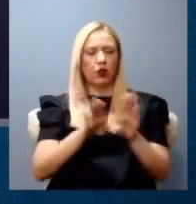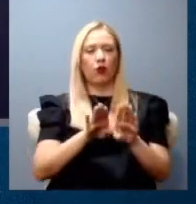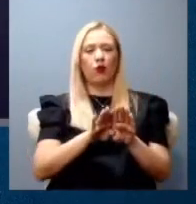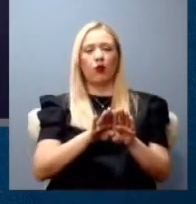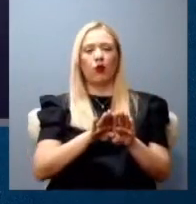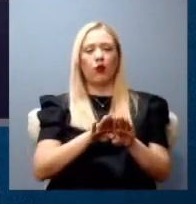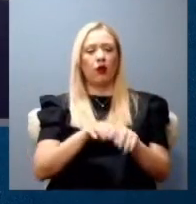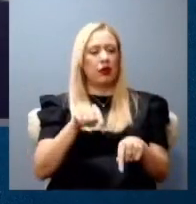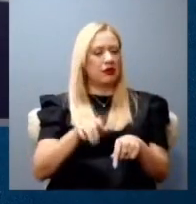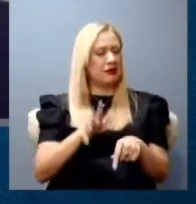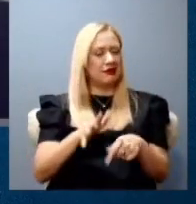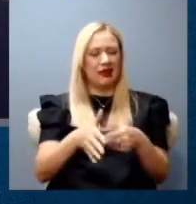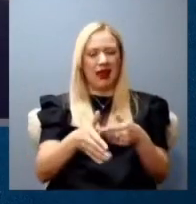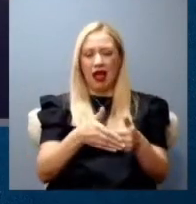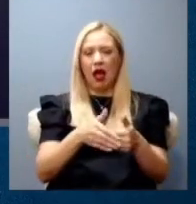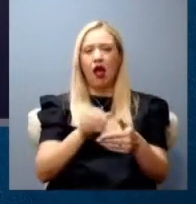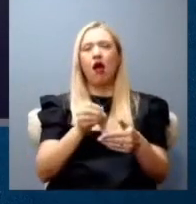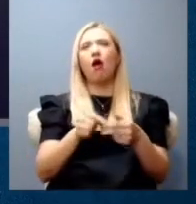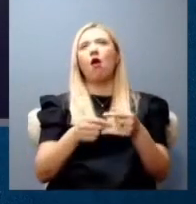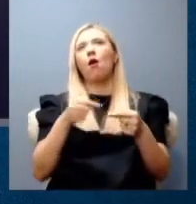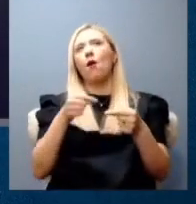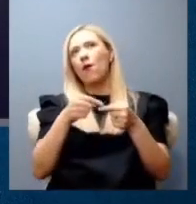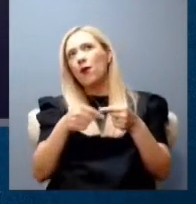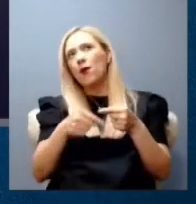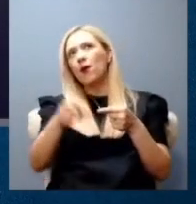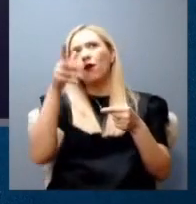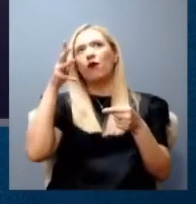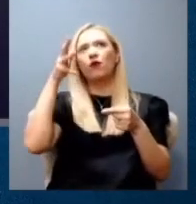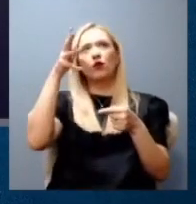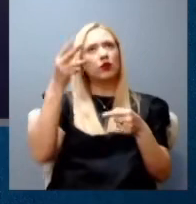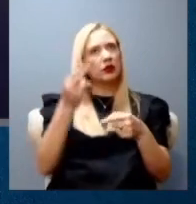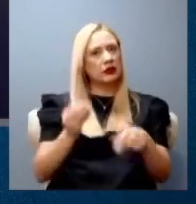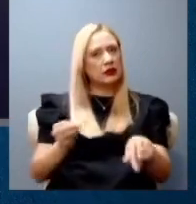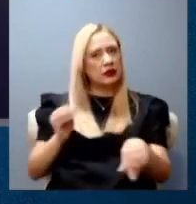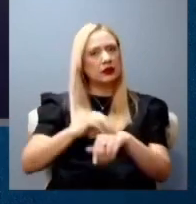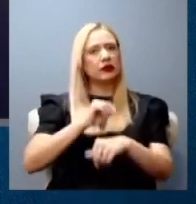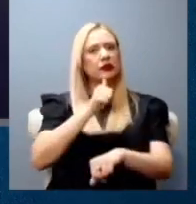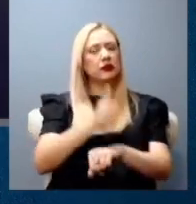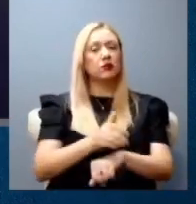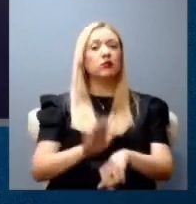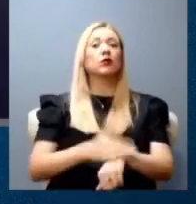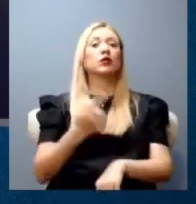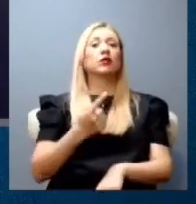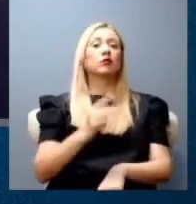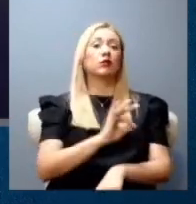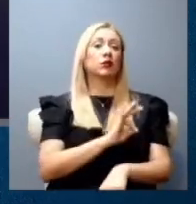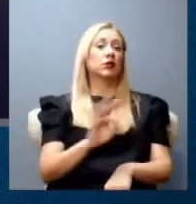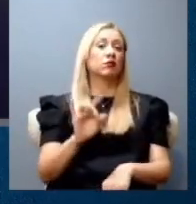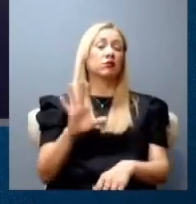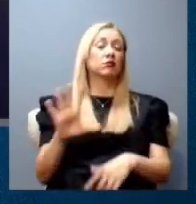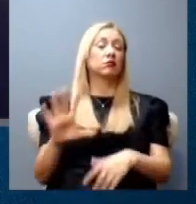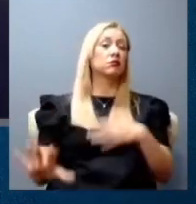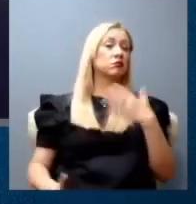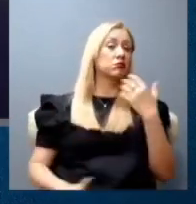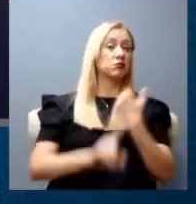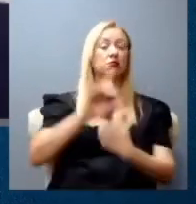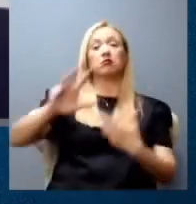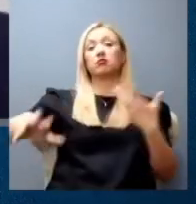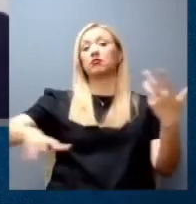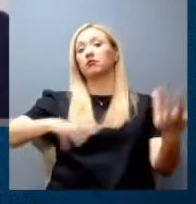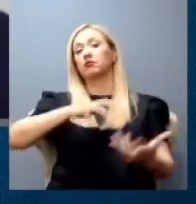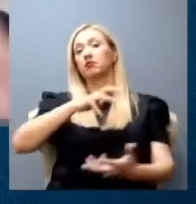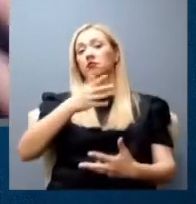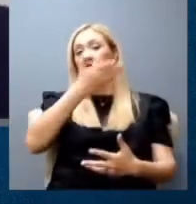¿no? Y eso conlleva, digamos, algunas dificultades, yo creo, por las apuestas que pueden consistir en términos digamos, de